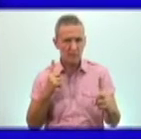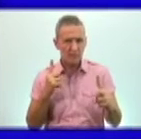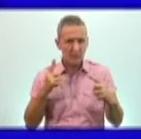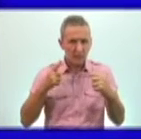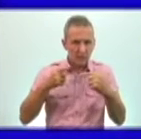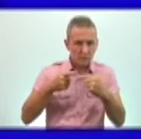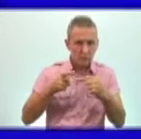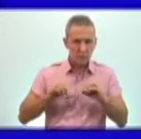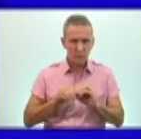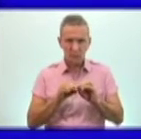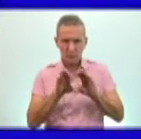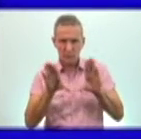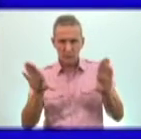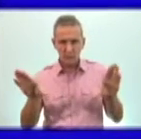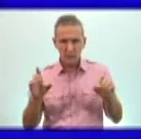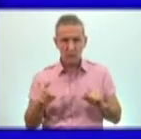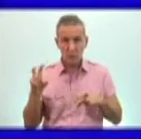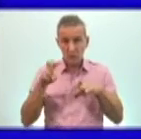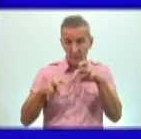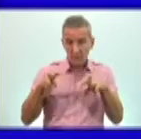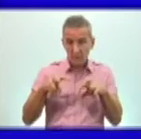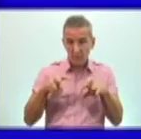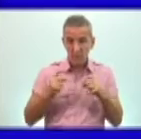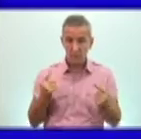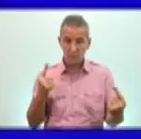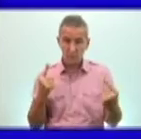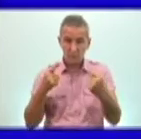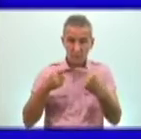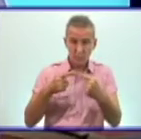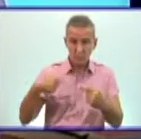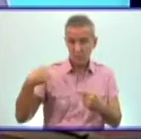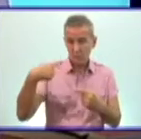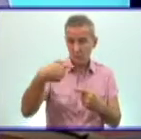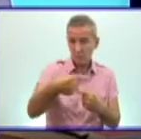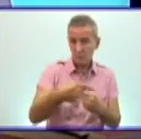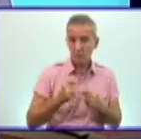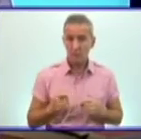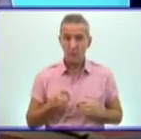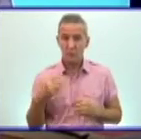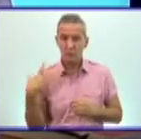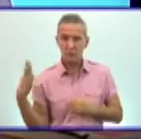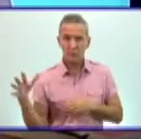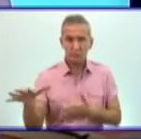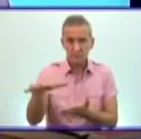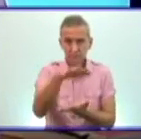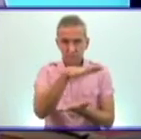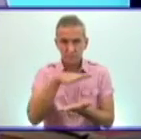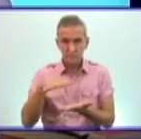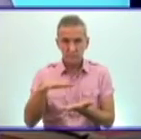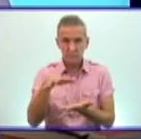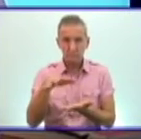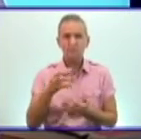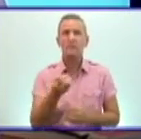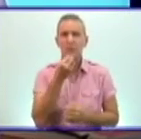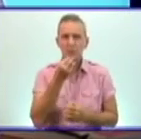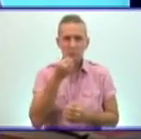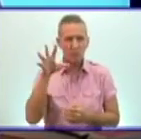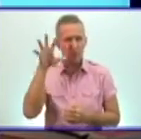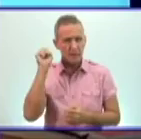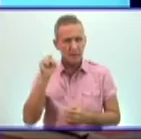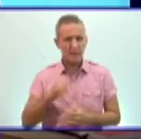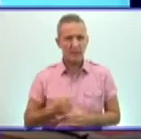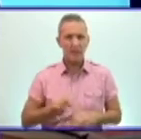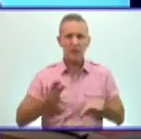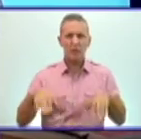naturaleza. Por lo tanto, la investigación y el contacto sistemático con nuestra realidad nos permiten entender cómo somos humanistas y en